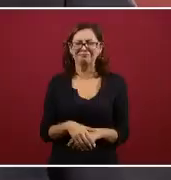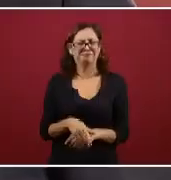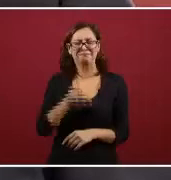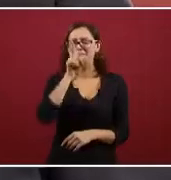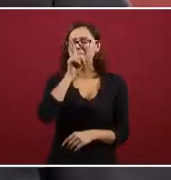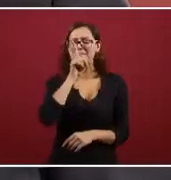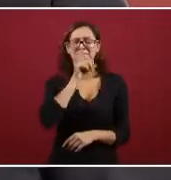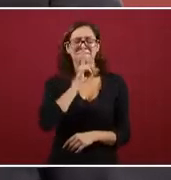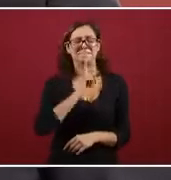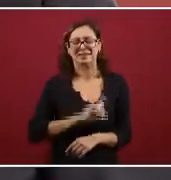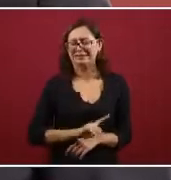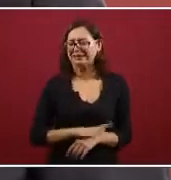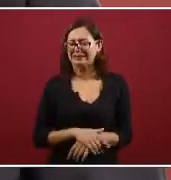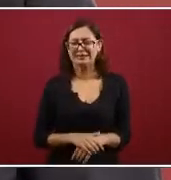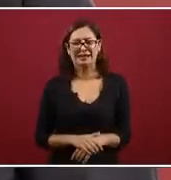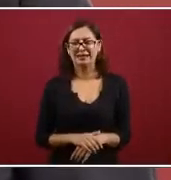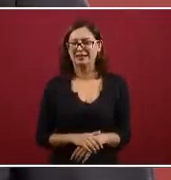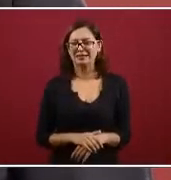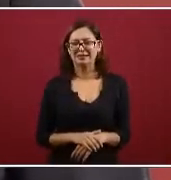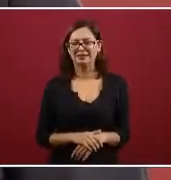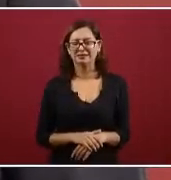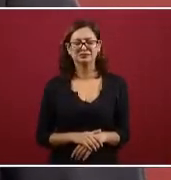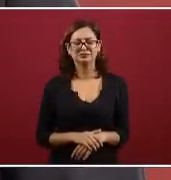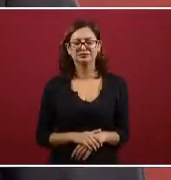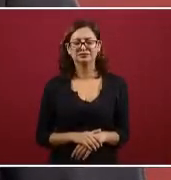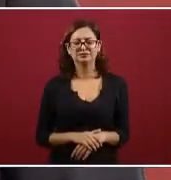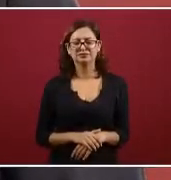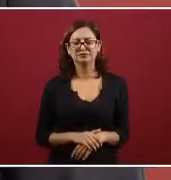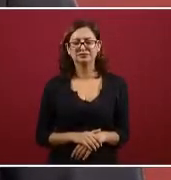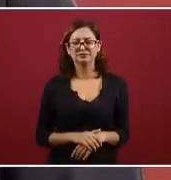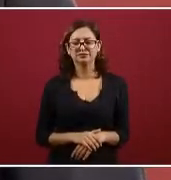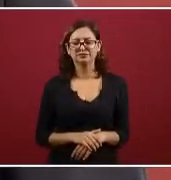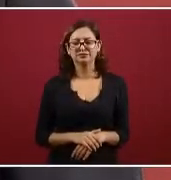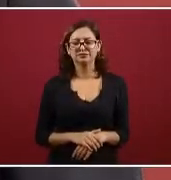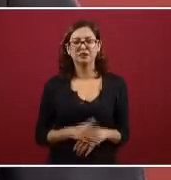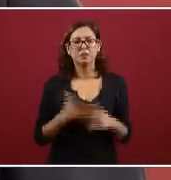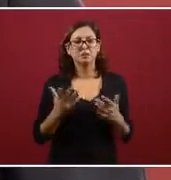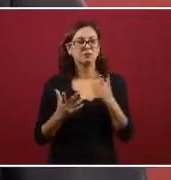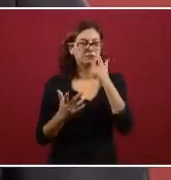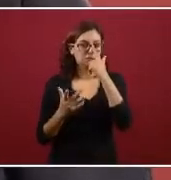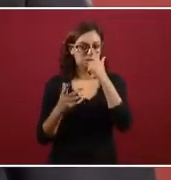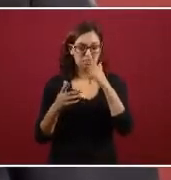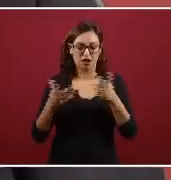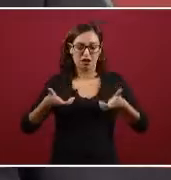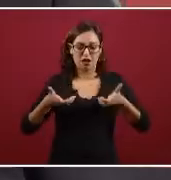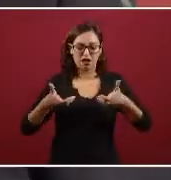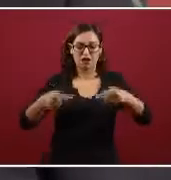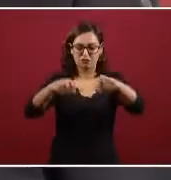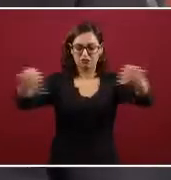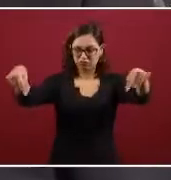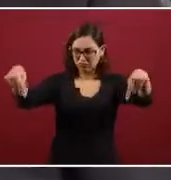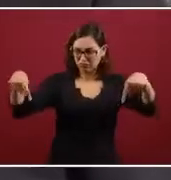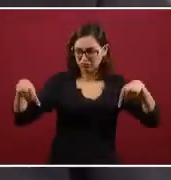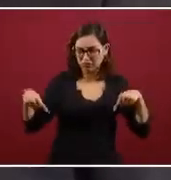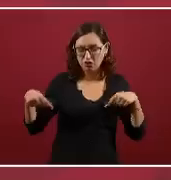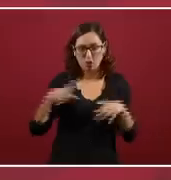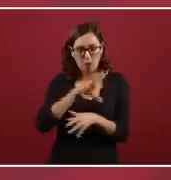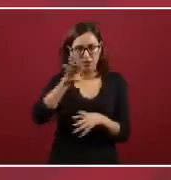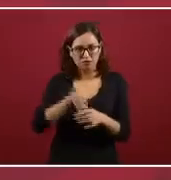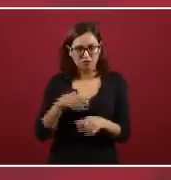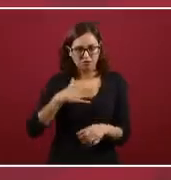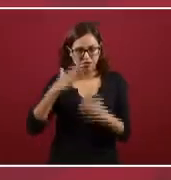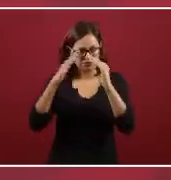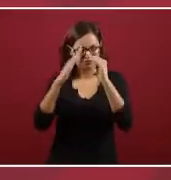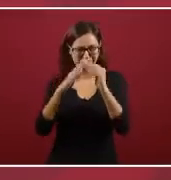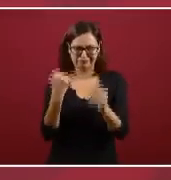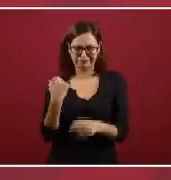me atribuyen la propiedad de una manzana. Pero lo importante, a